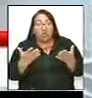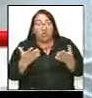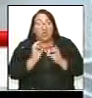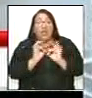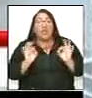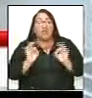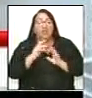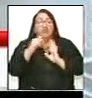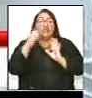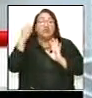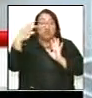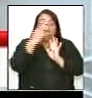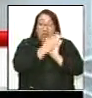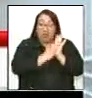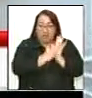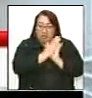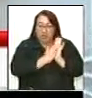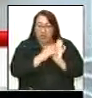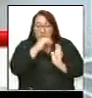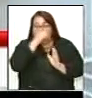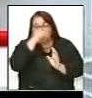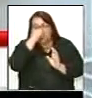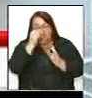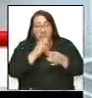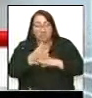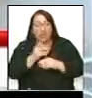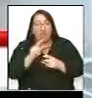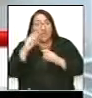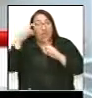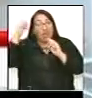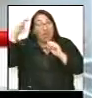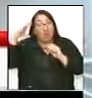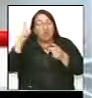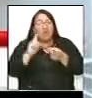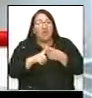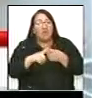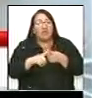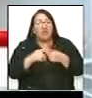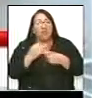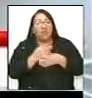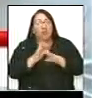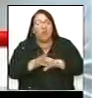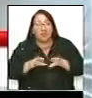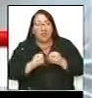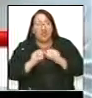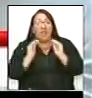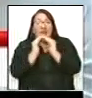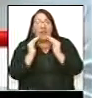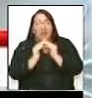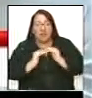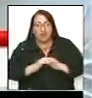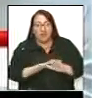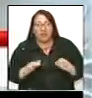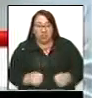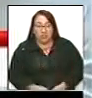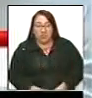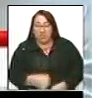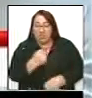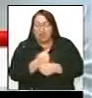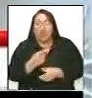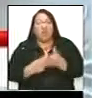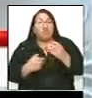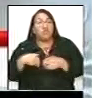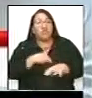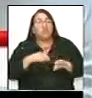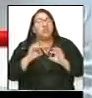que ya estén pueden ir desde lámparas solares hasta sistemas al nivel domiciliario y el trabajo que hacemos